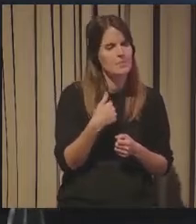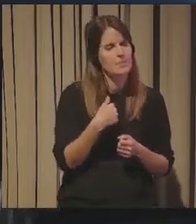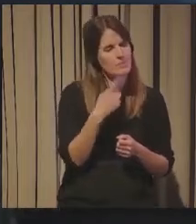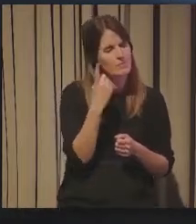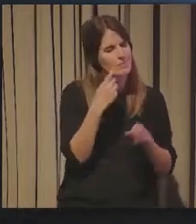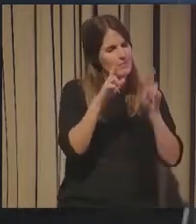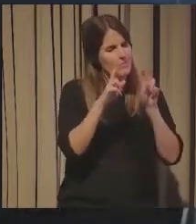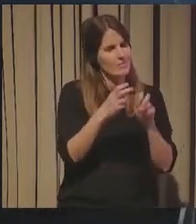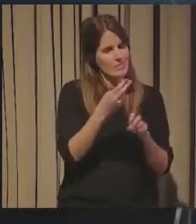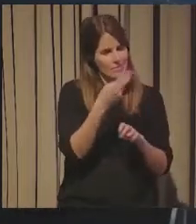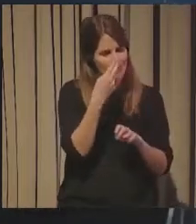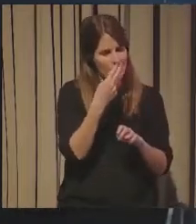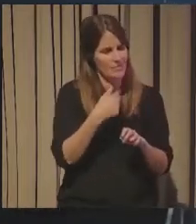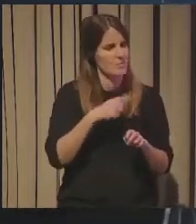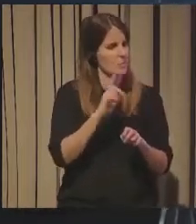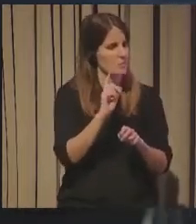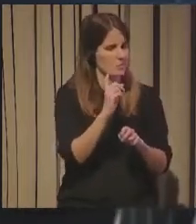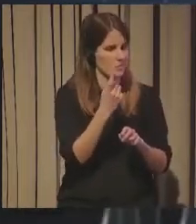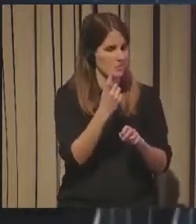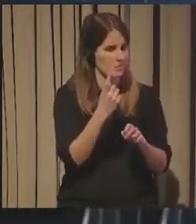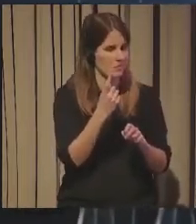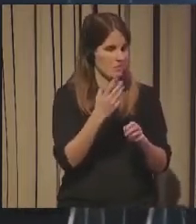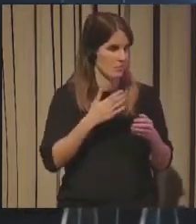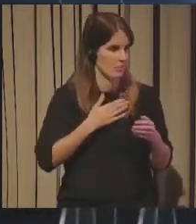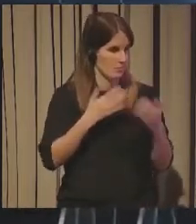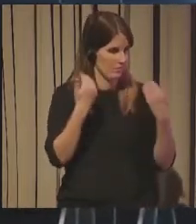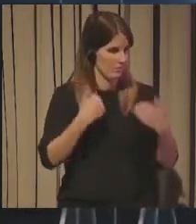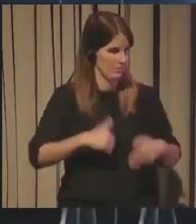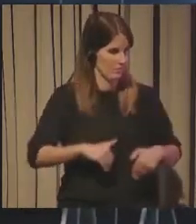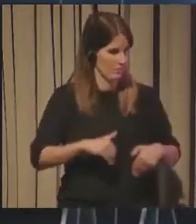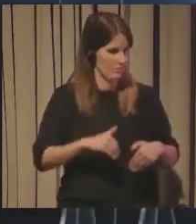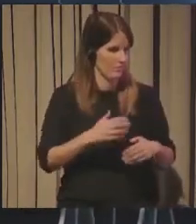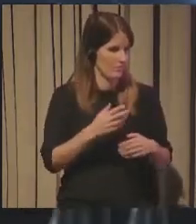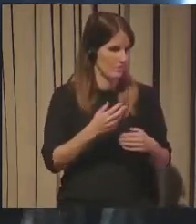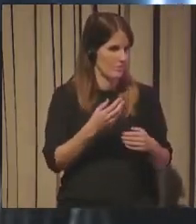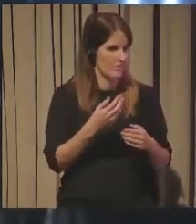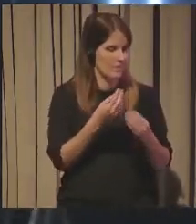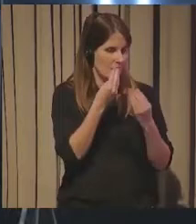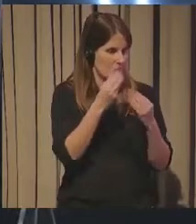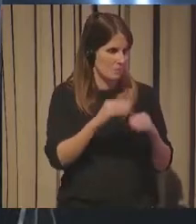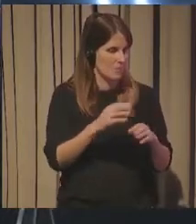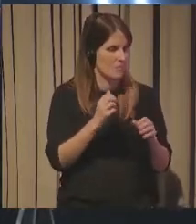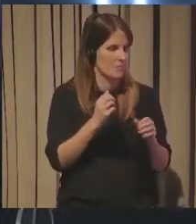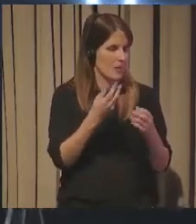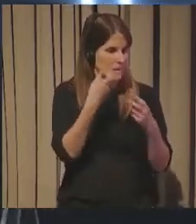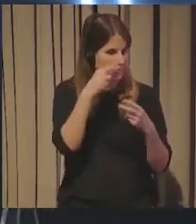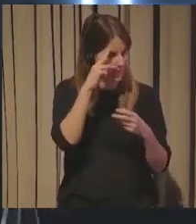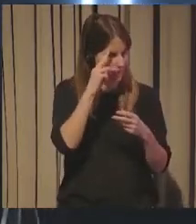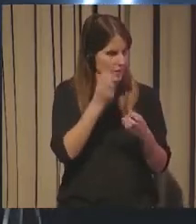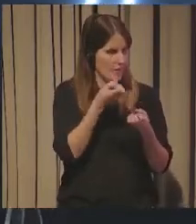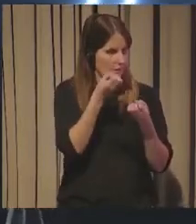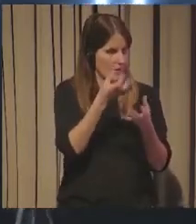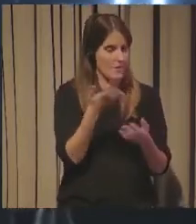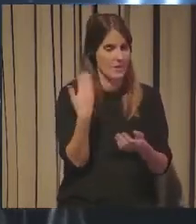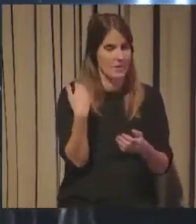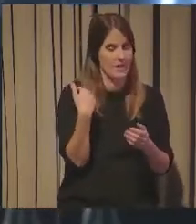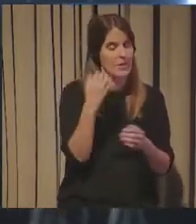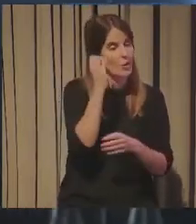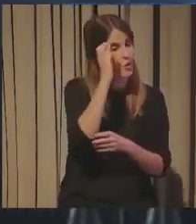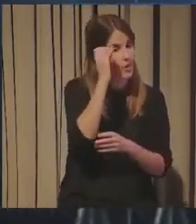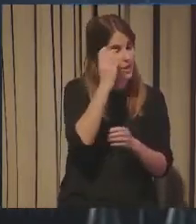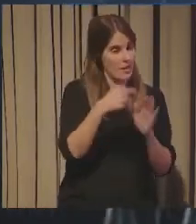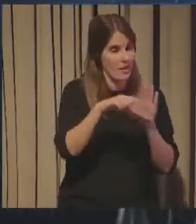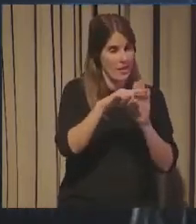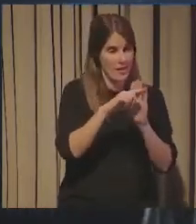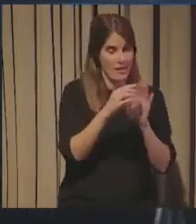quería contaros en primer lugar acerca de mí mismo. Bueno, Mario ha empezado con la narrativa o con los relatos. Os voy a contar